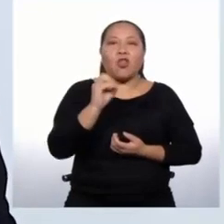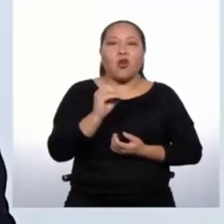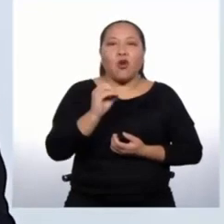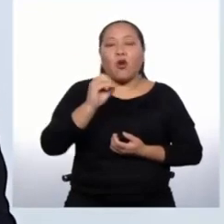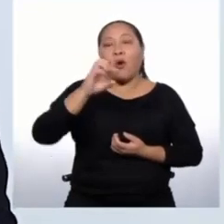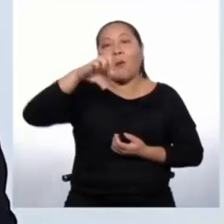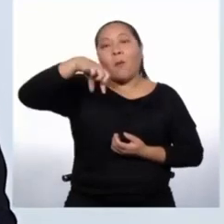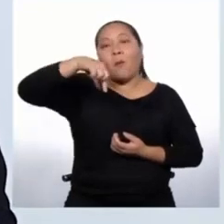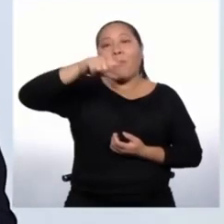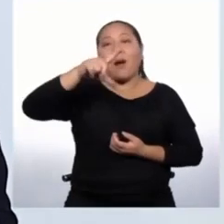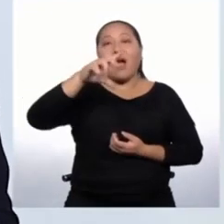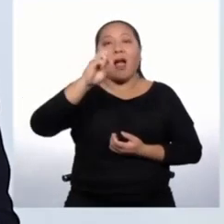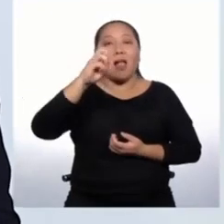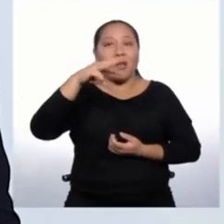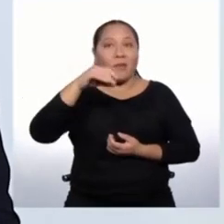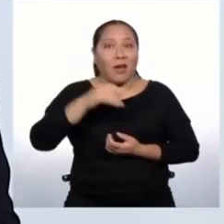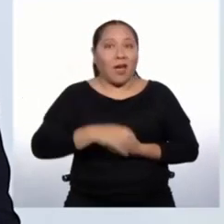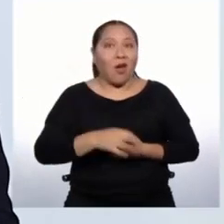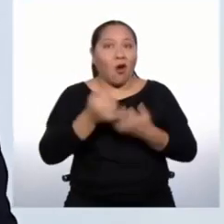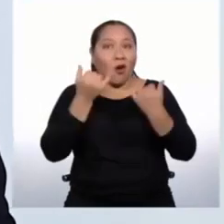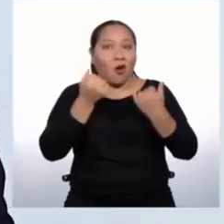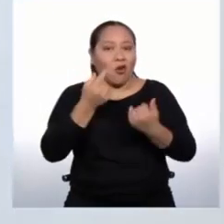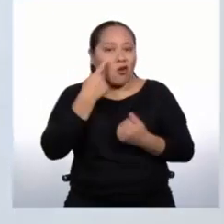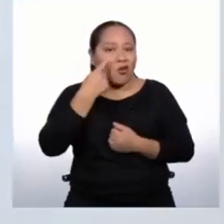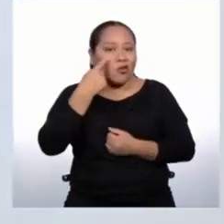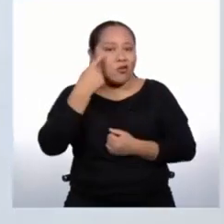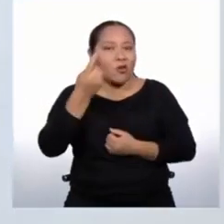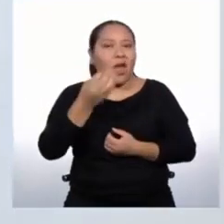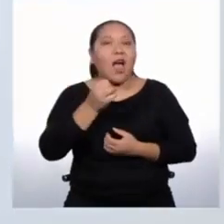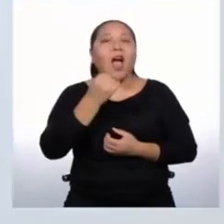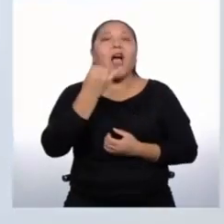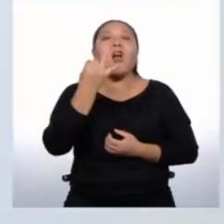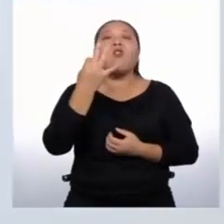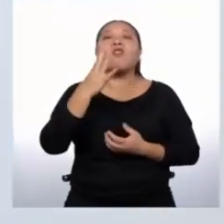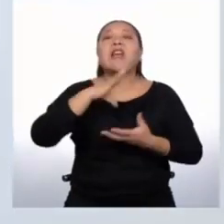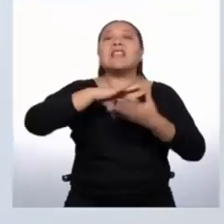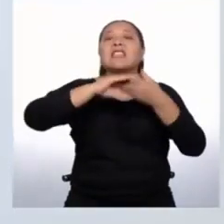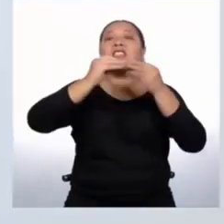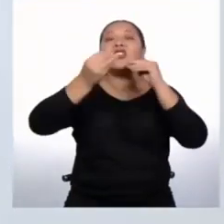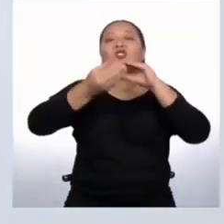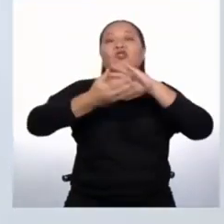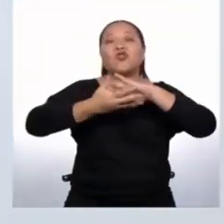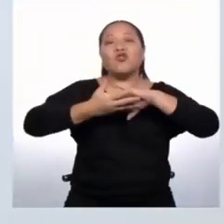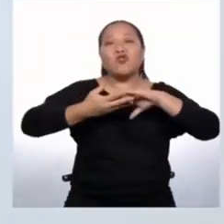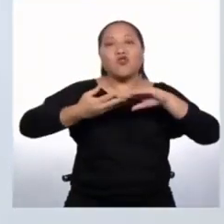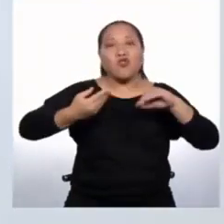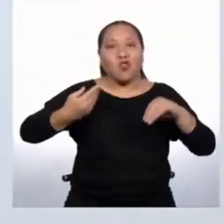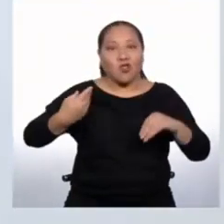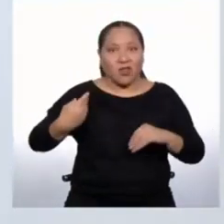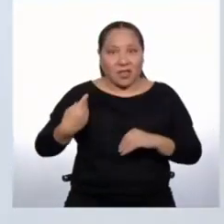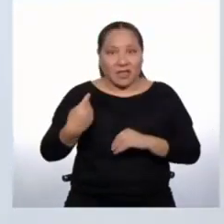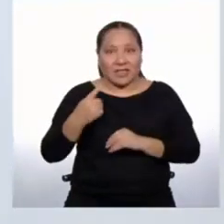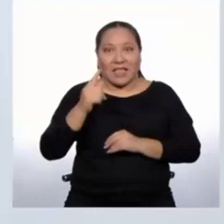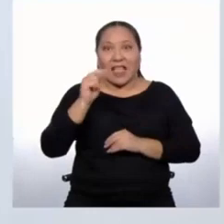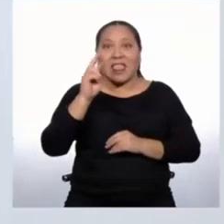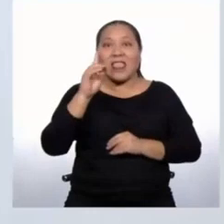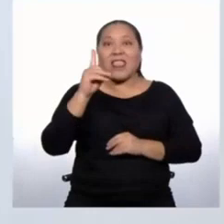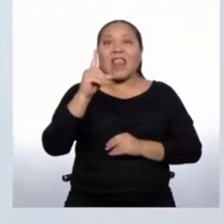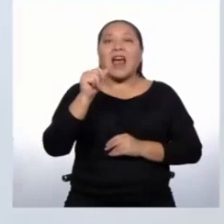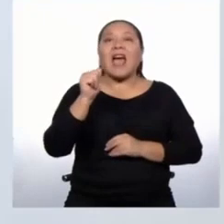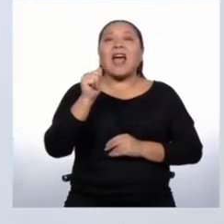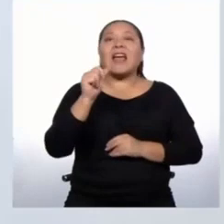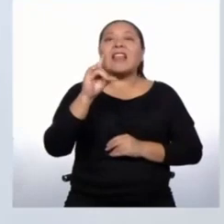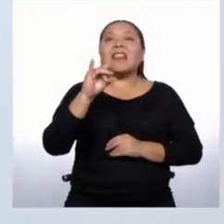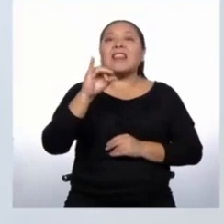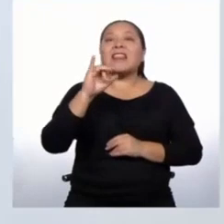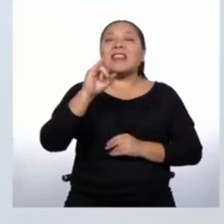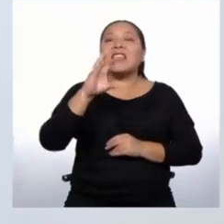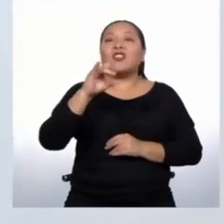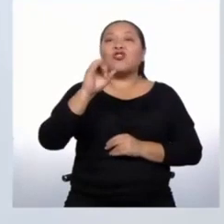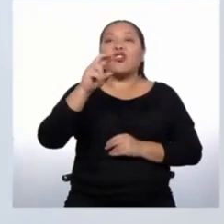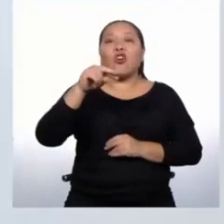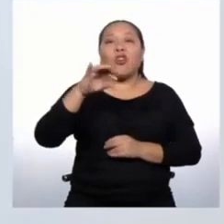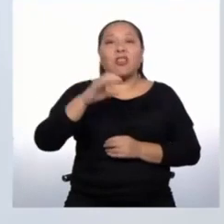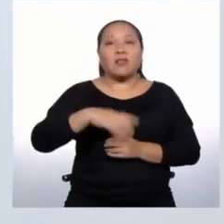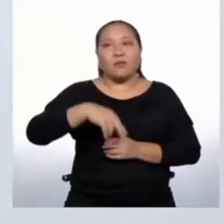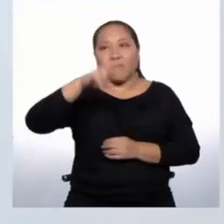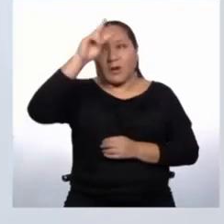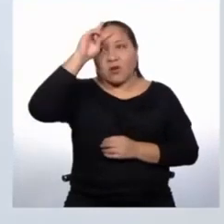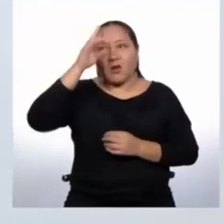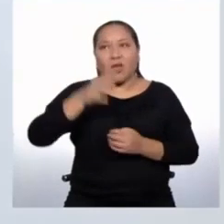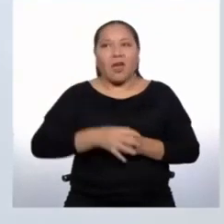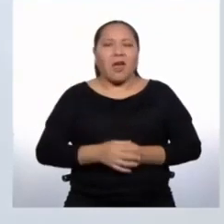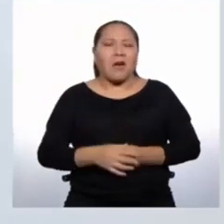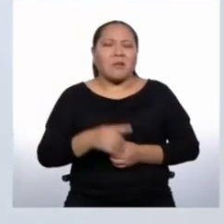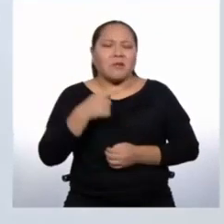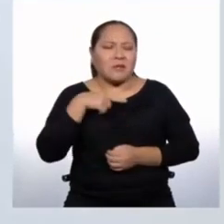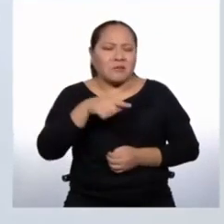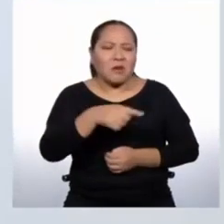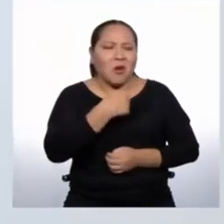algunas de sus tradiciones peruanas. Este episodio fue muy divertido de grabar, pues me llevó a mí y al equipo de producción por las alturas de